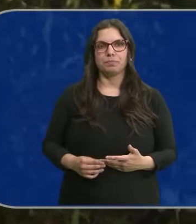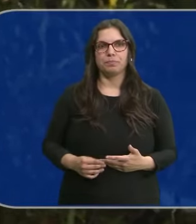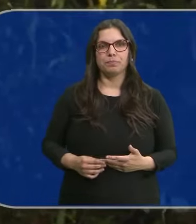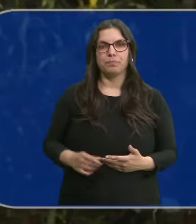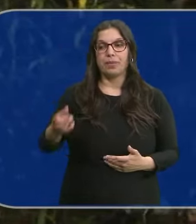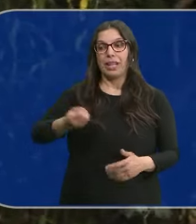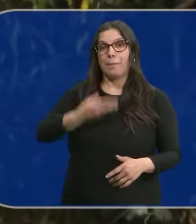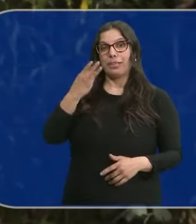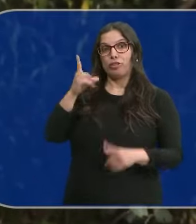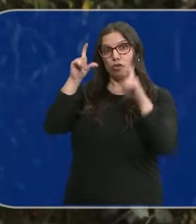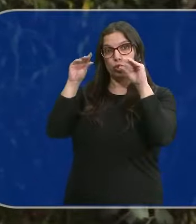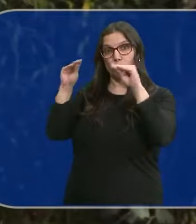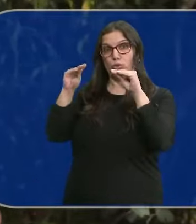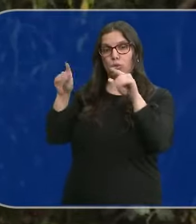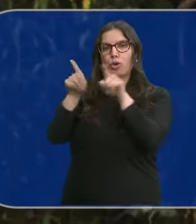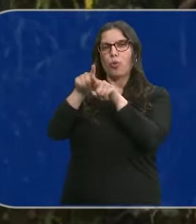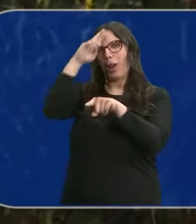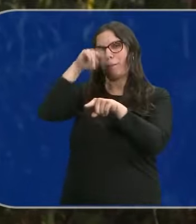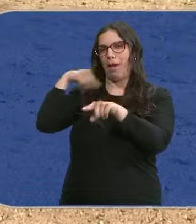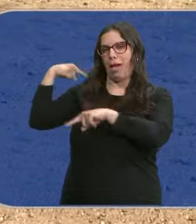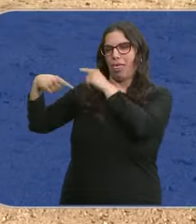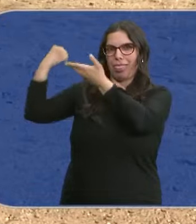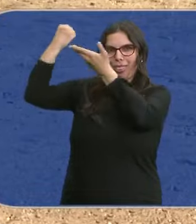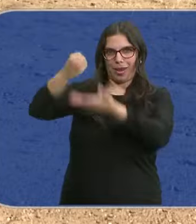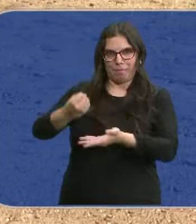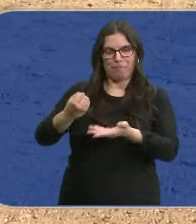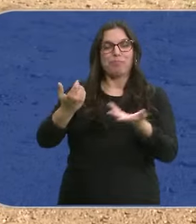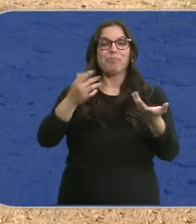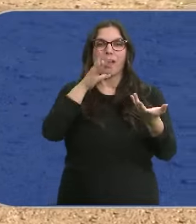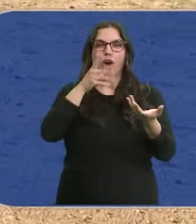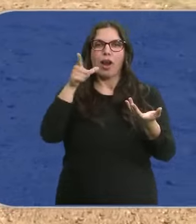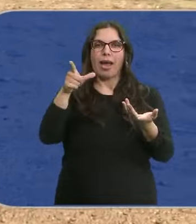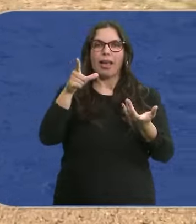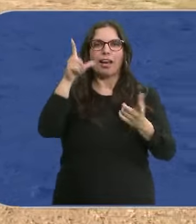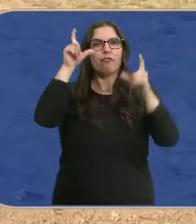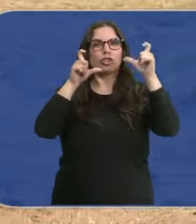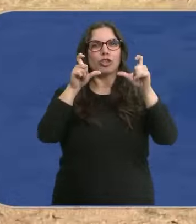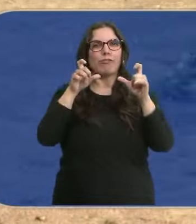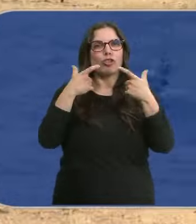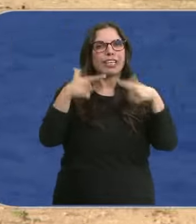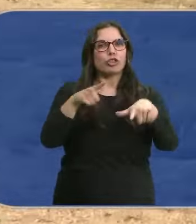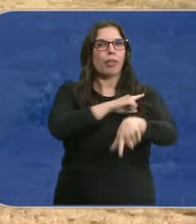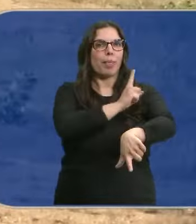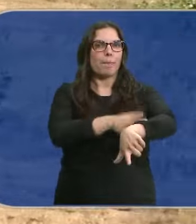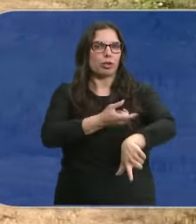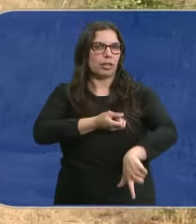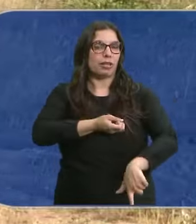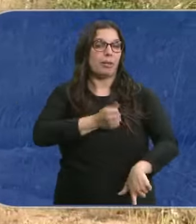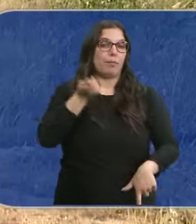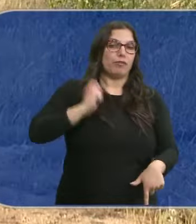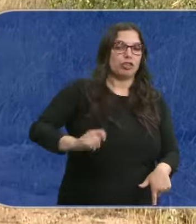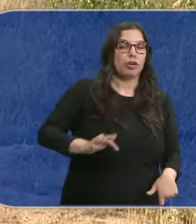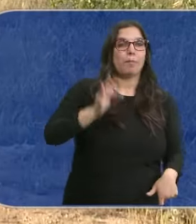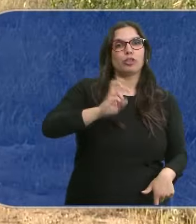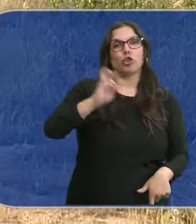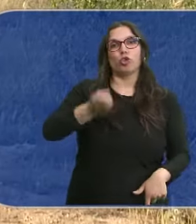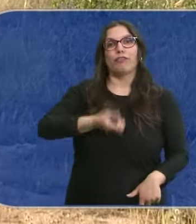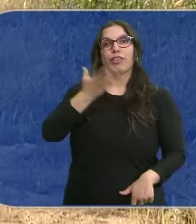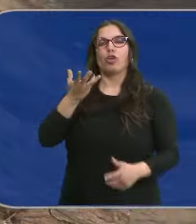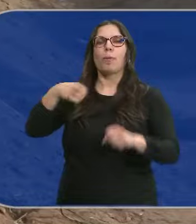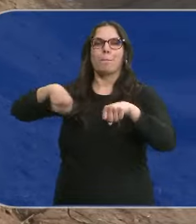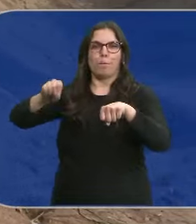La pasión por la fotografía la heredó de su padre hace años. Ahora ser fotógrafo deportivo es su profesión. Lo combina con su segunda afición,